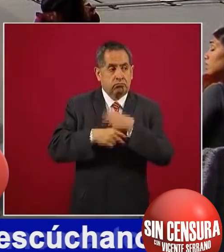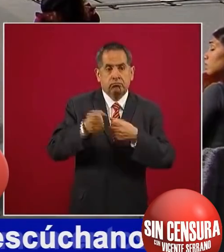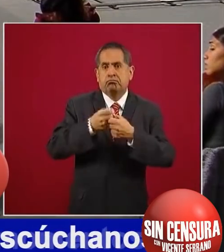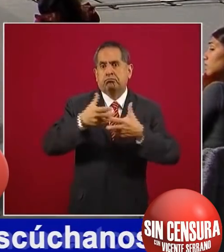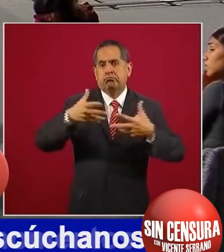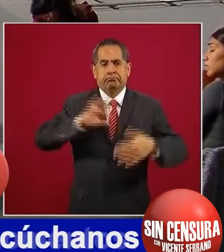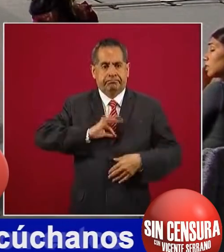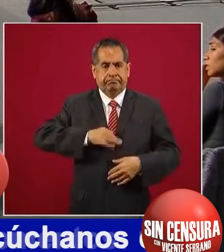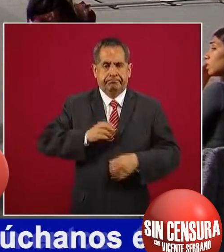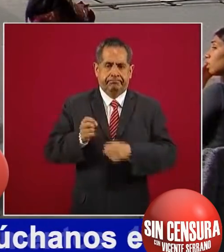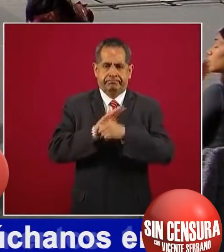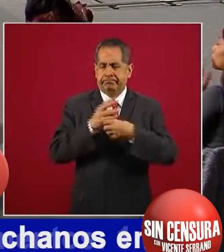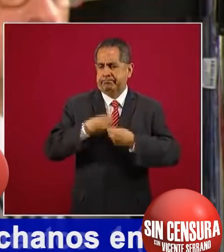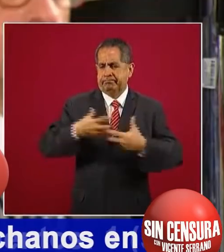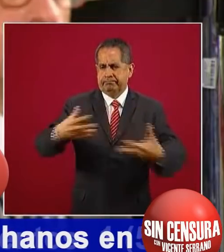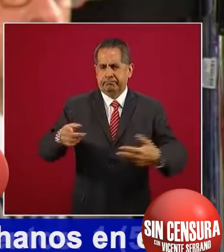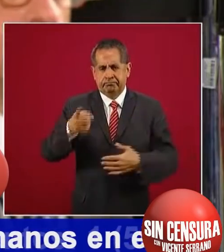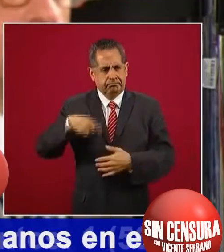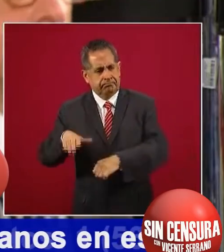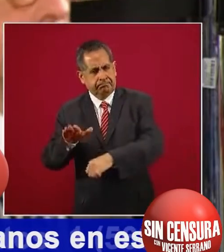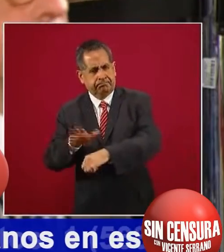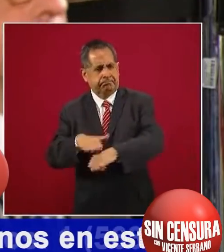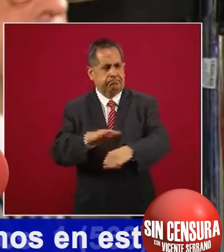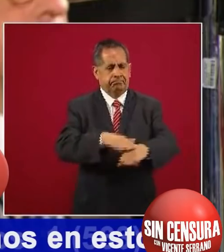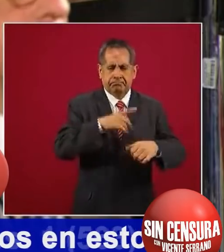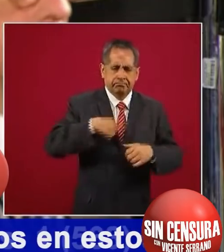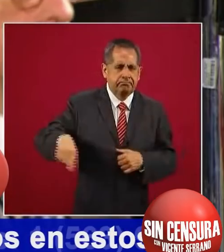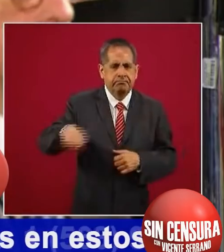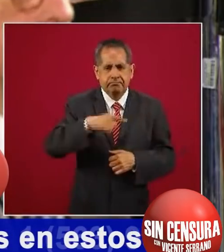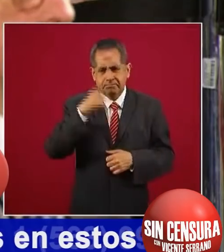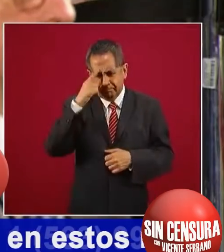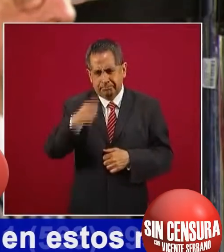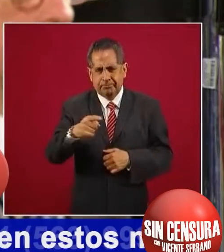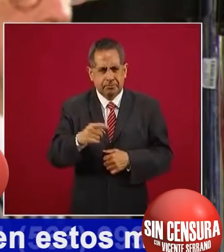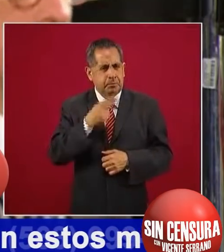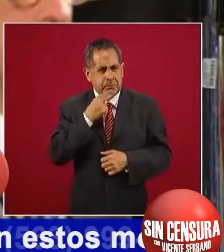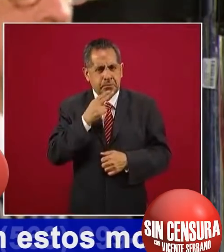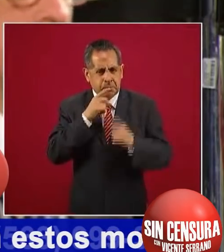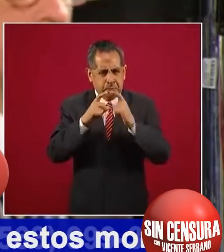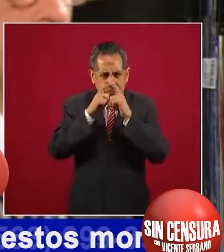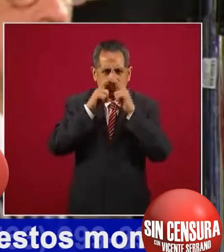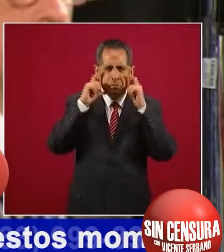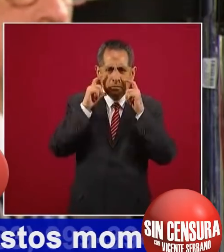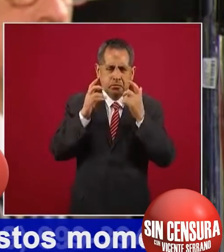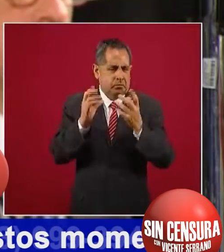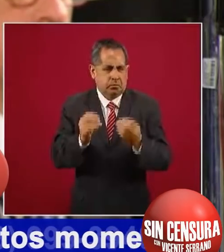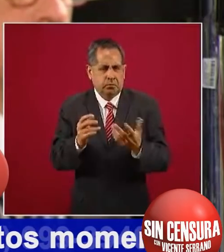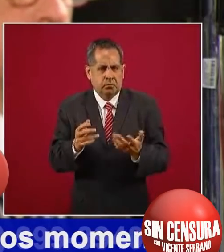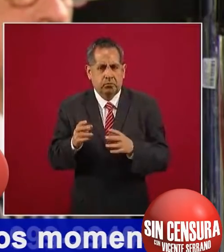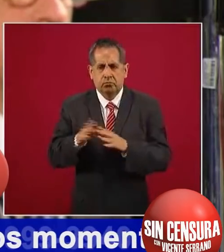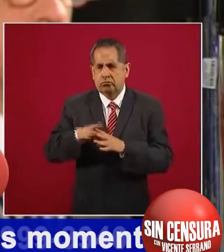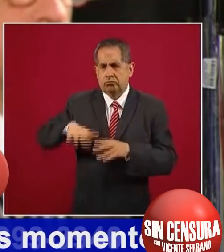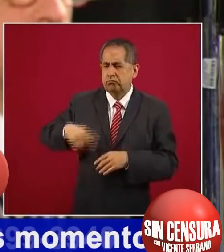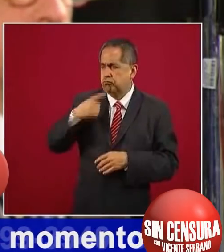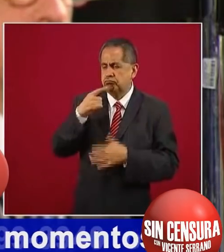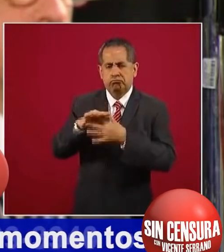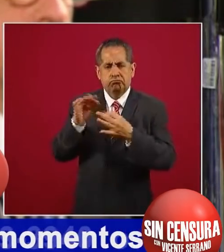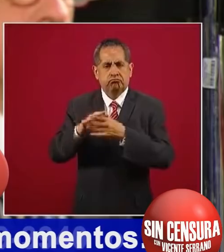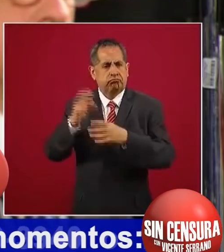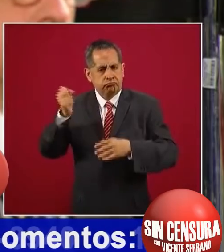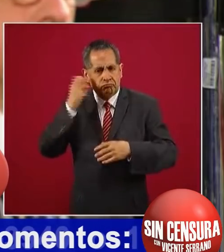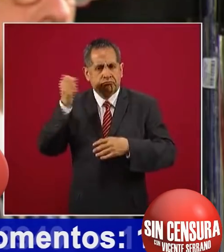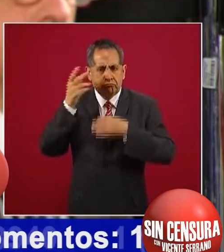de COVID-19. ¿Usted haría un llamado a la ciudadanía a que ya utilice el cubrebocas o, como lo ha mencionado en